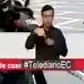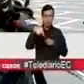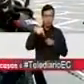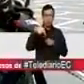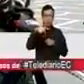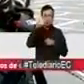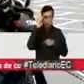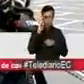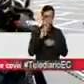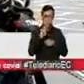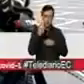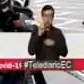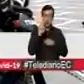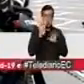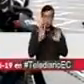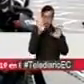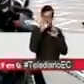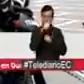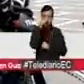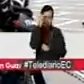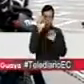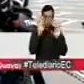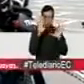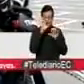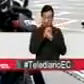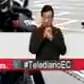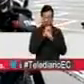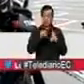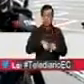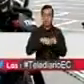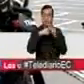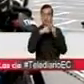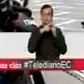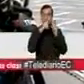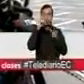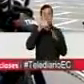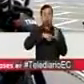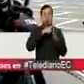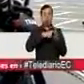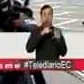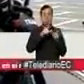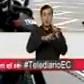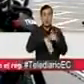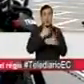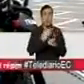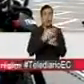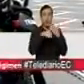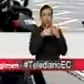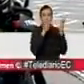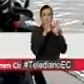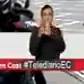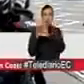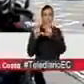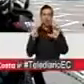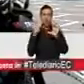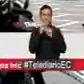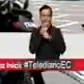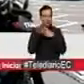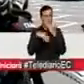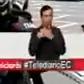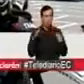instaurado desde el día de ayer, 21 horas, que inició el toque de queda. Lo que se trata es justamente restringir la circulación